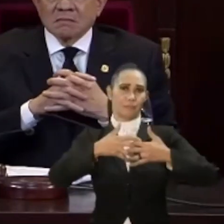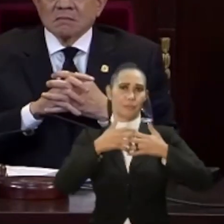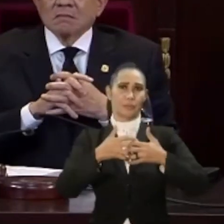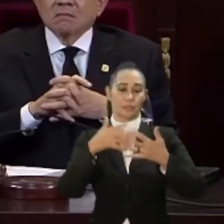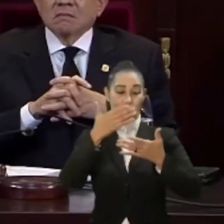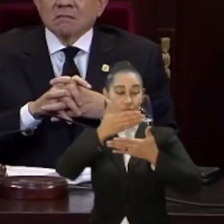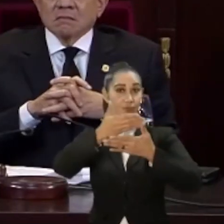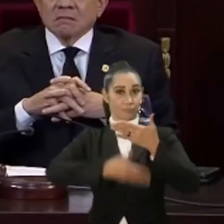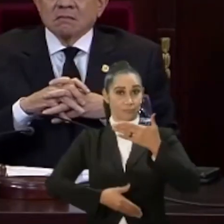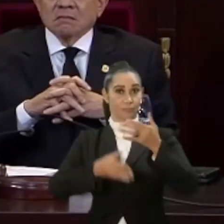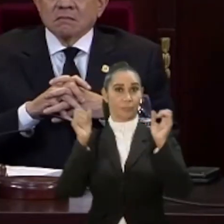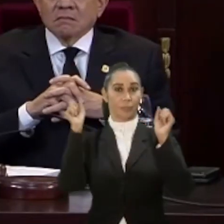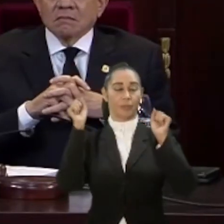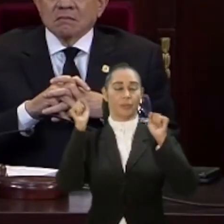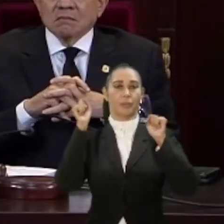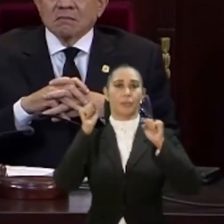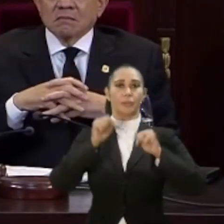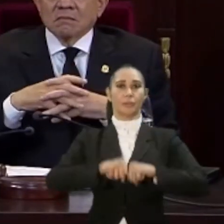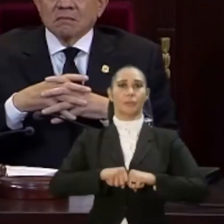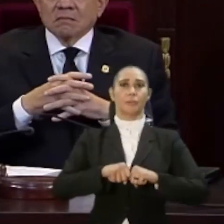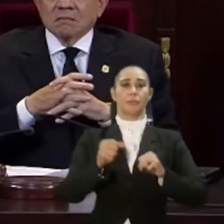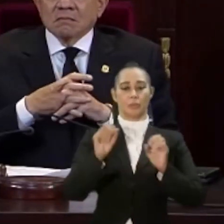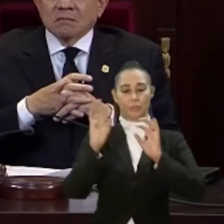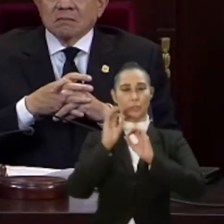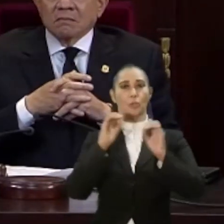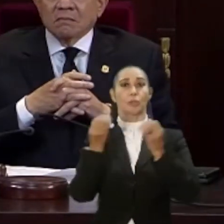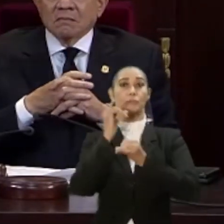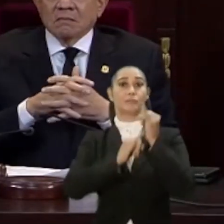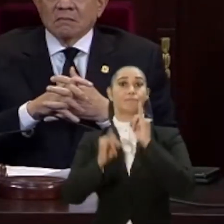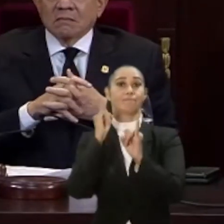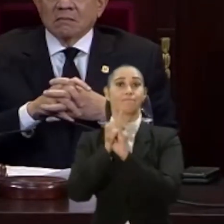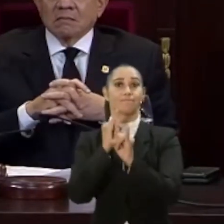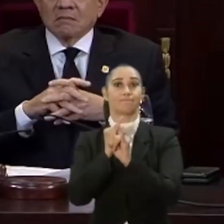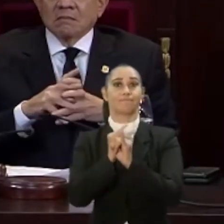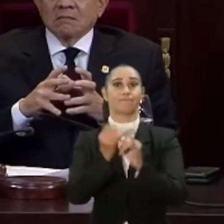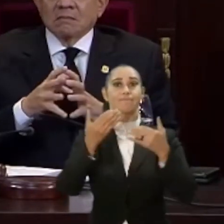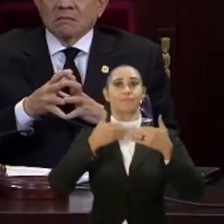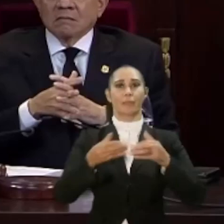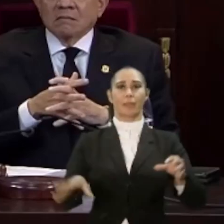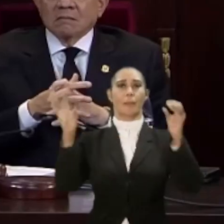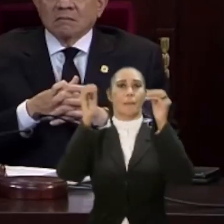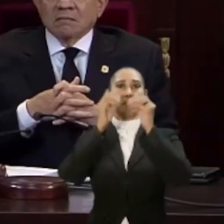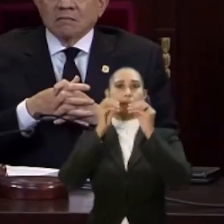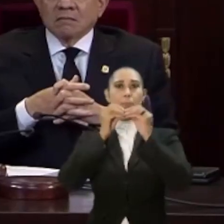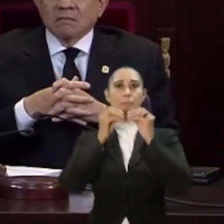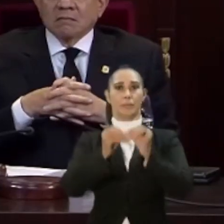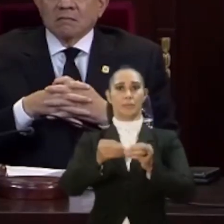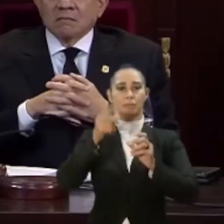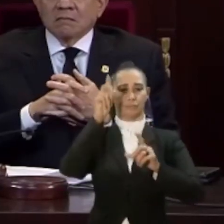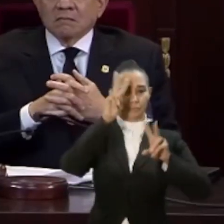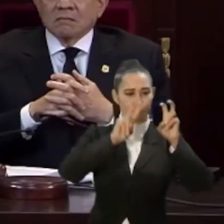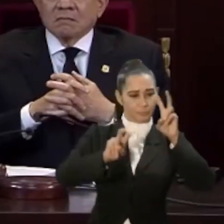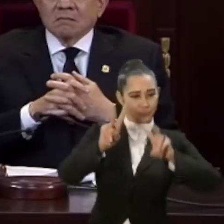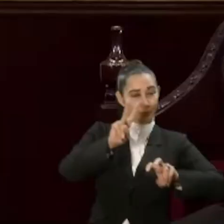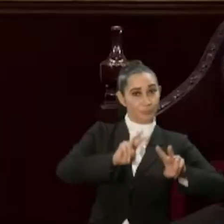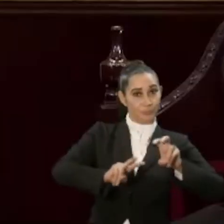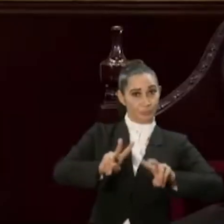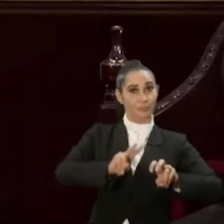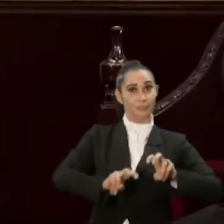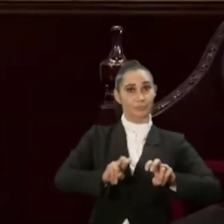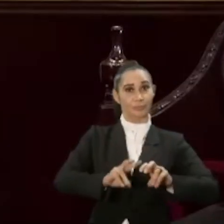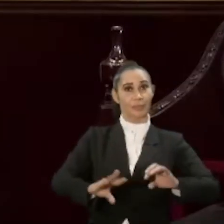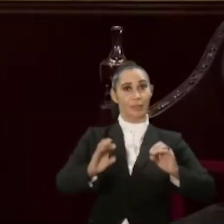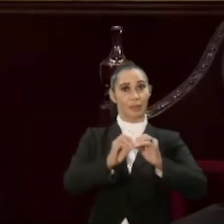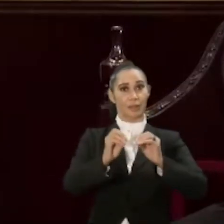la agenda de poderes foráneos y organismos internacionales tengan el más amplio consenso y las